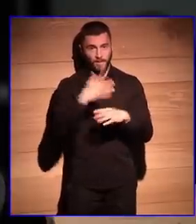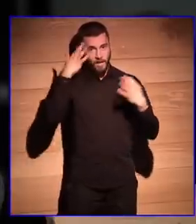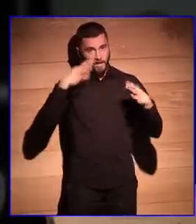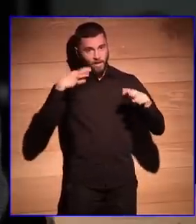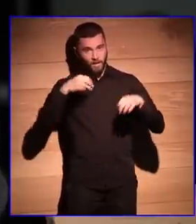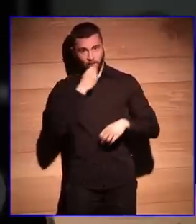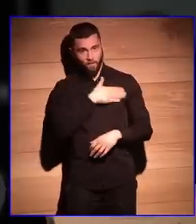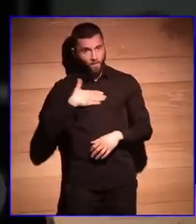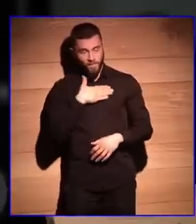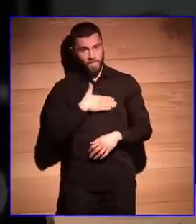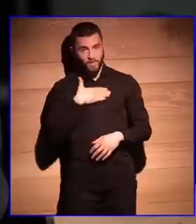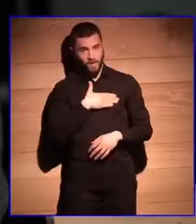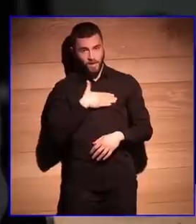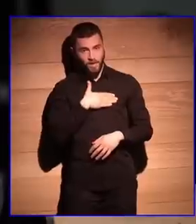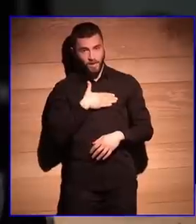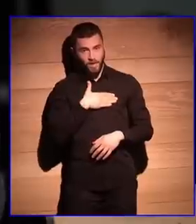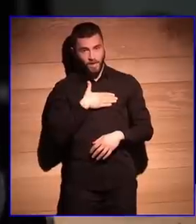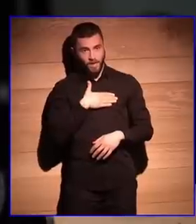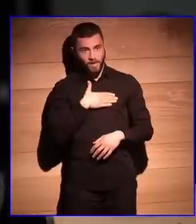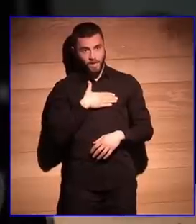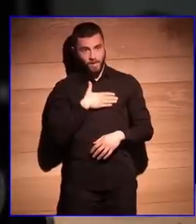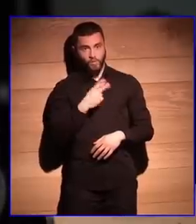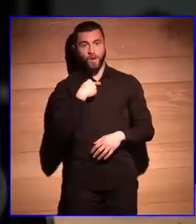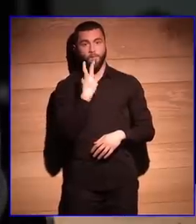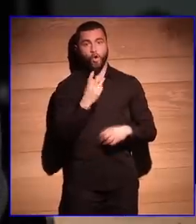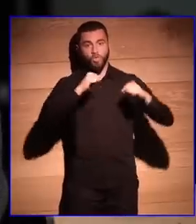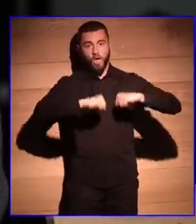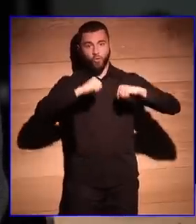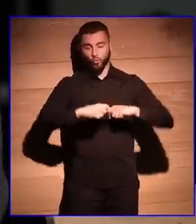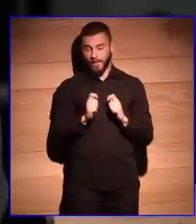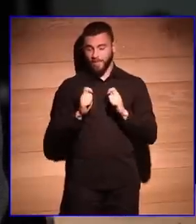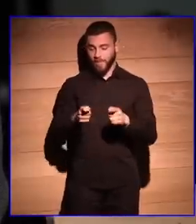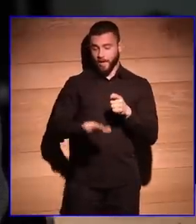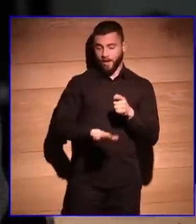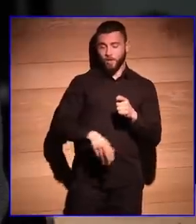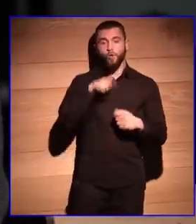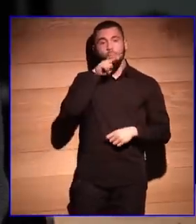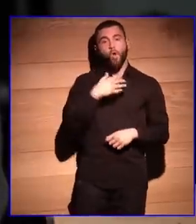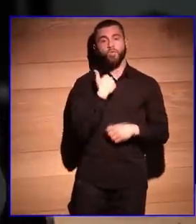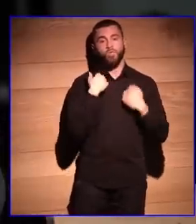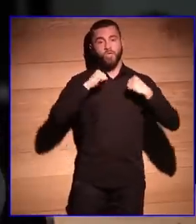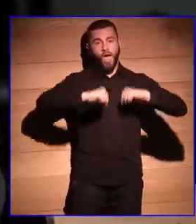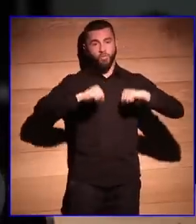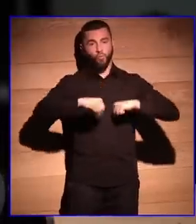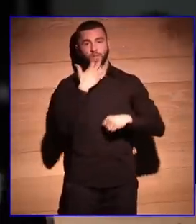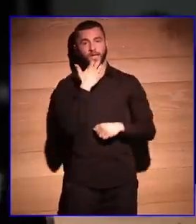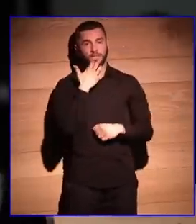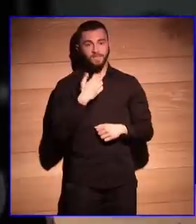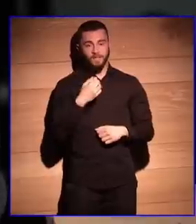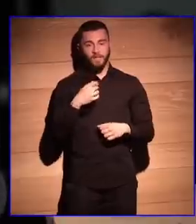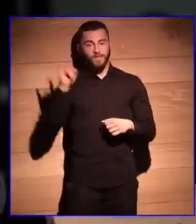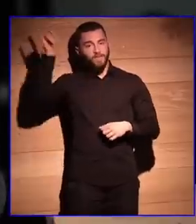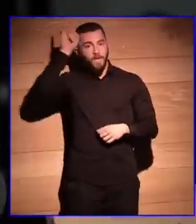bondad, cuando incluso se le incorpora una voz adulta, como sucede muchas veces en estos procesos de posesión, se crea